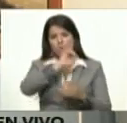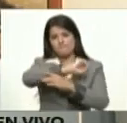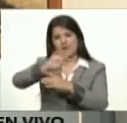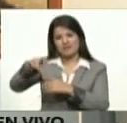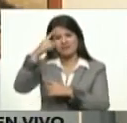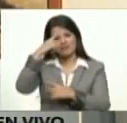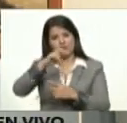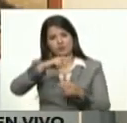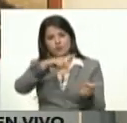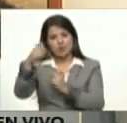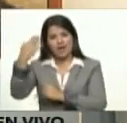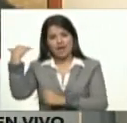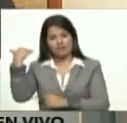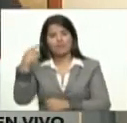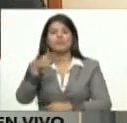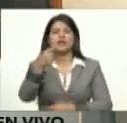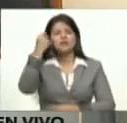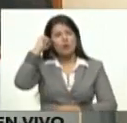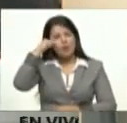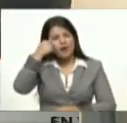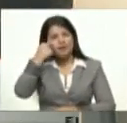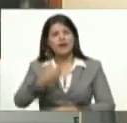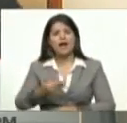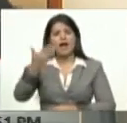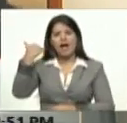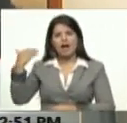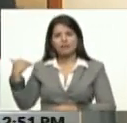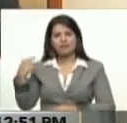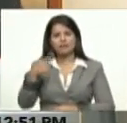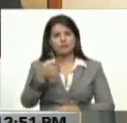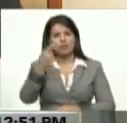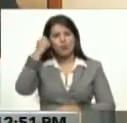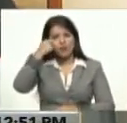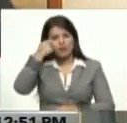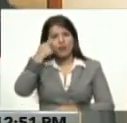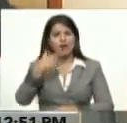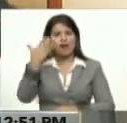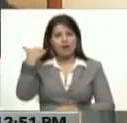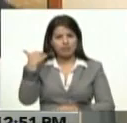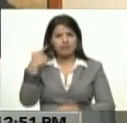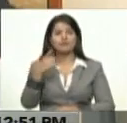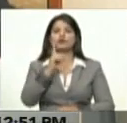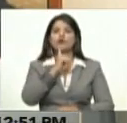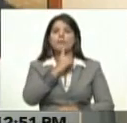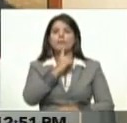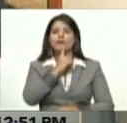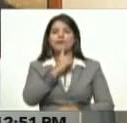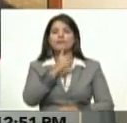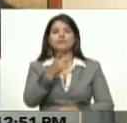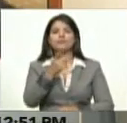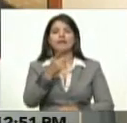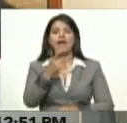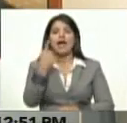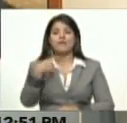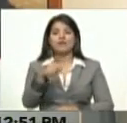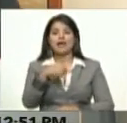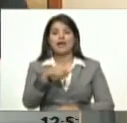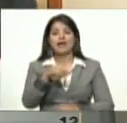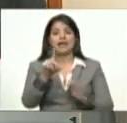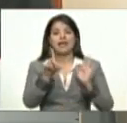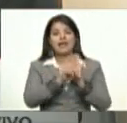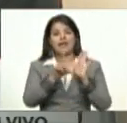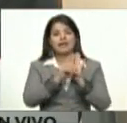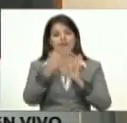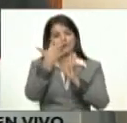Venezuela, hubo una figura, seguramente todos la conocimos, la ley que establecía el débito